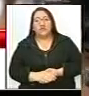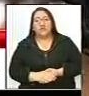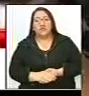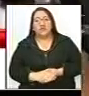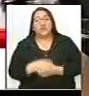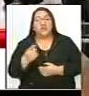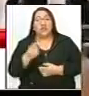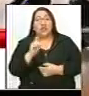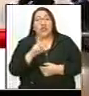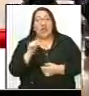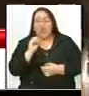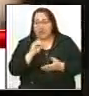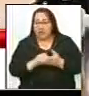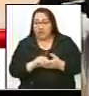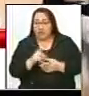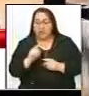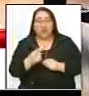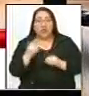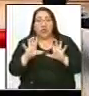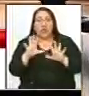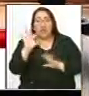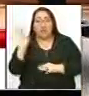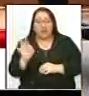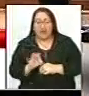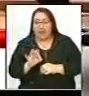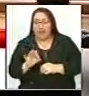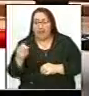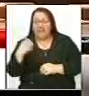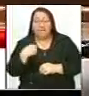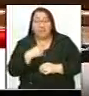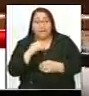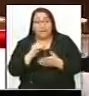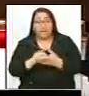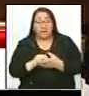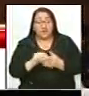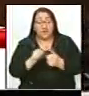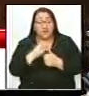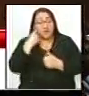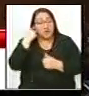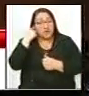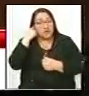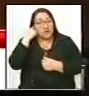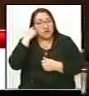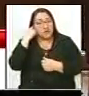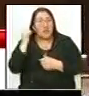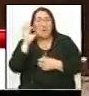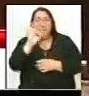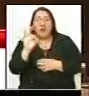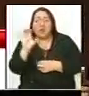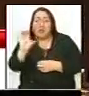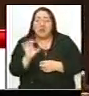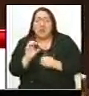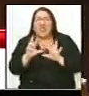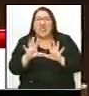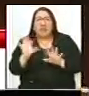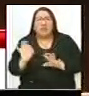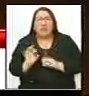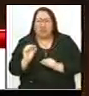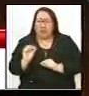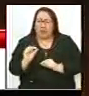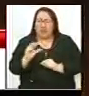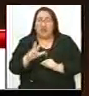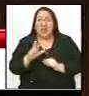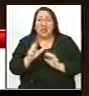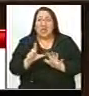Yaica ha desembolsado solo el 10%. Y estamos condicionados por el desembolso de solo el 10% de una total de un préstamo de